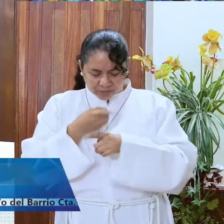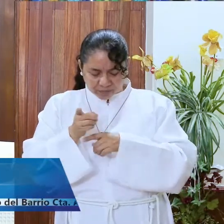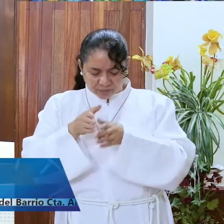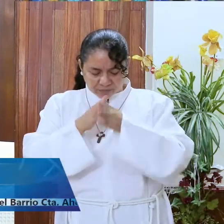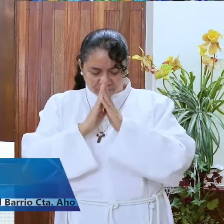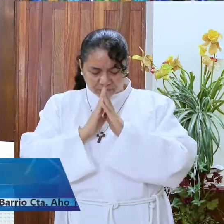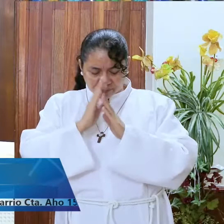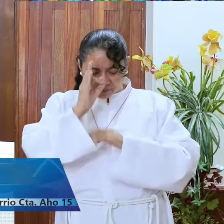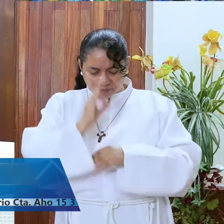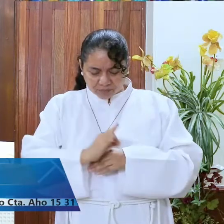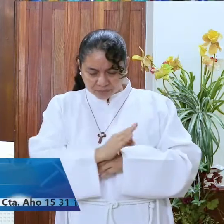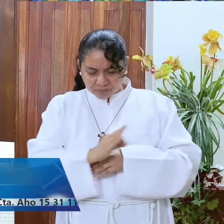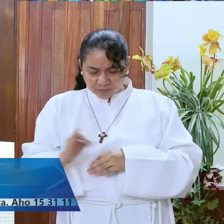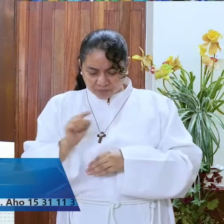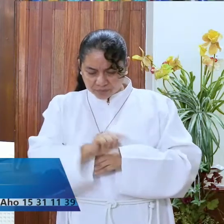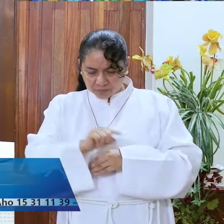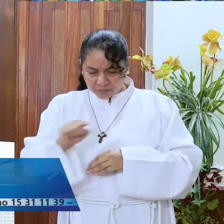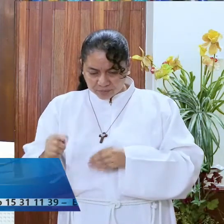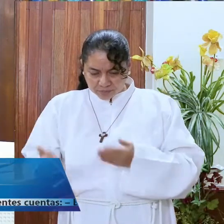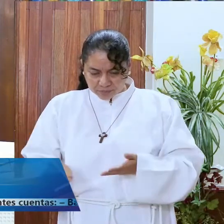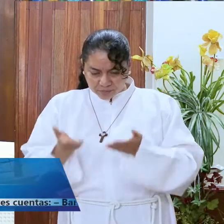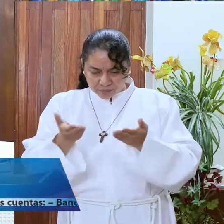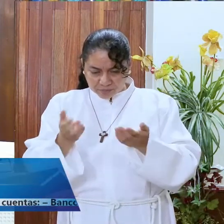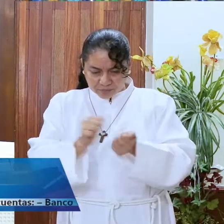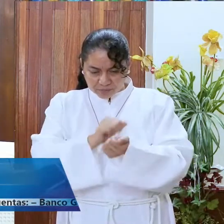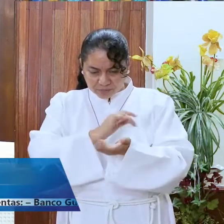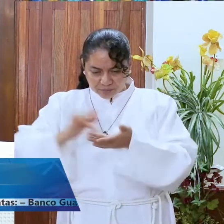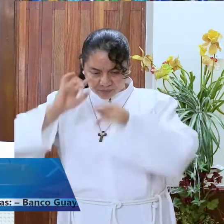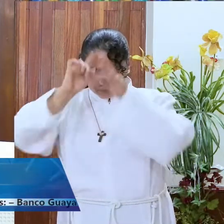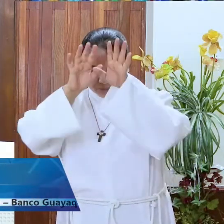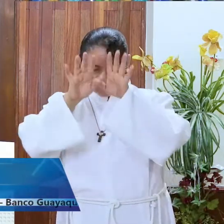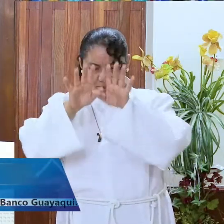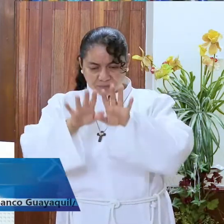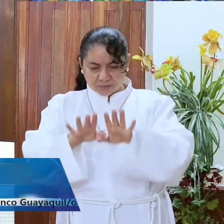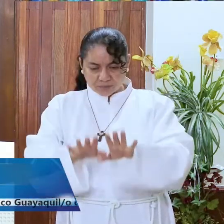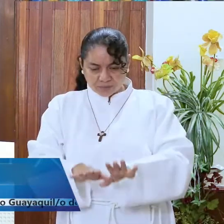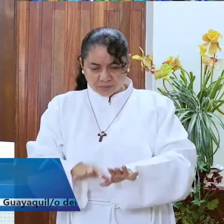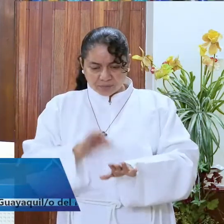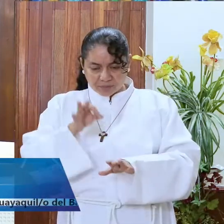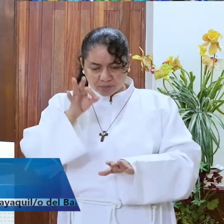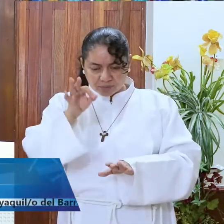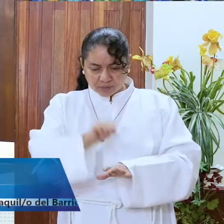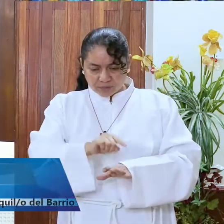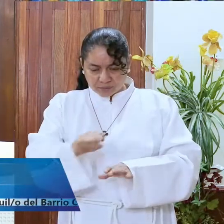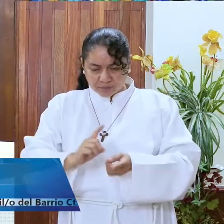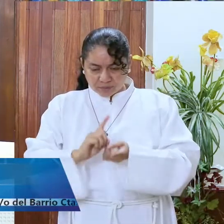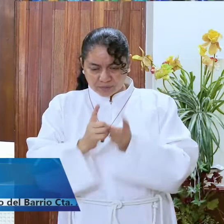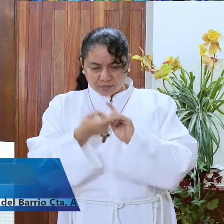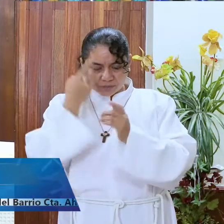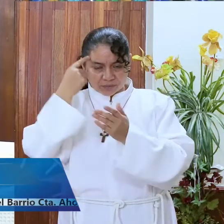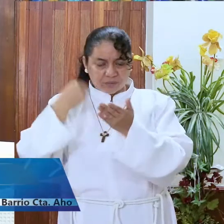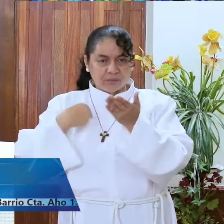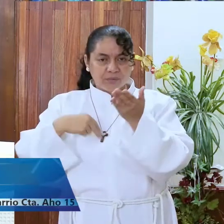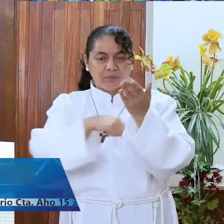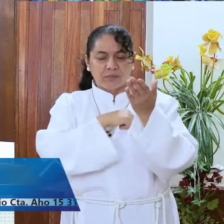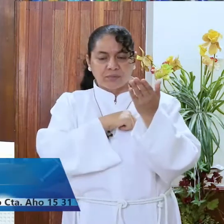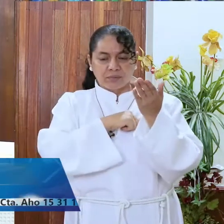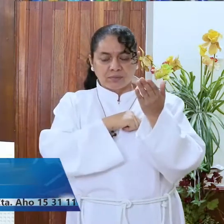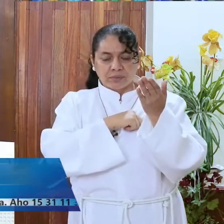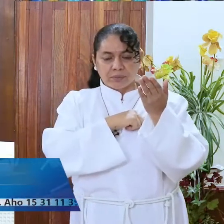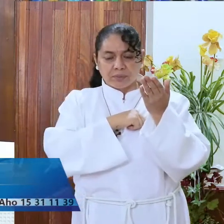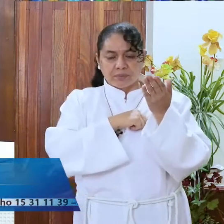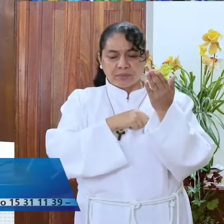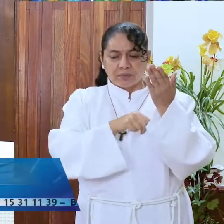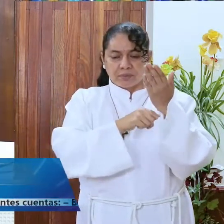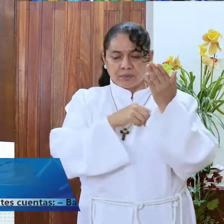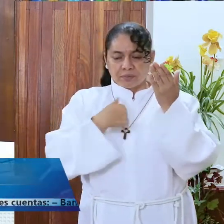pedimos que santifique de estos dones con la fusión de tu espíritu de manera que se conviertan para nosotros